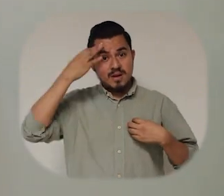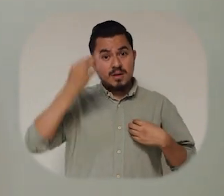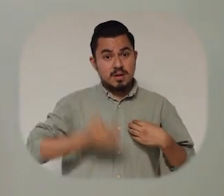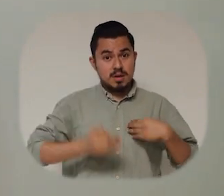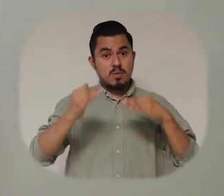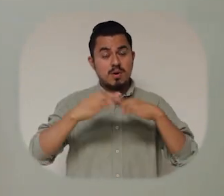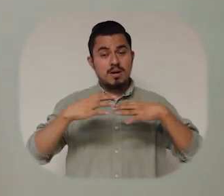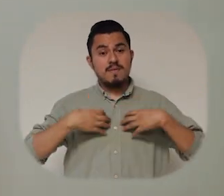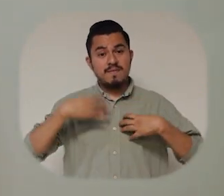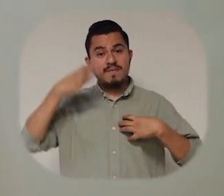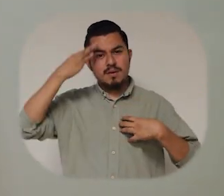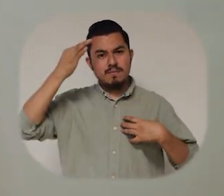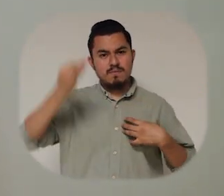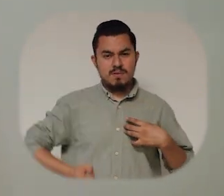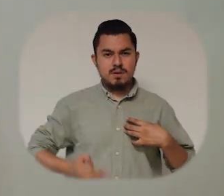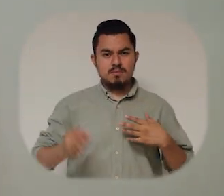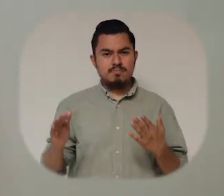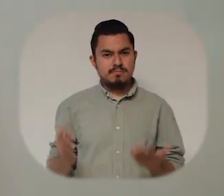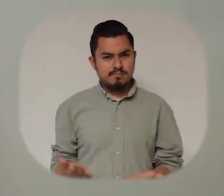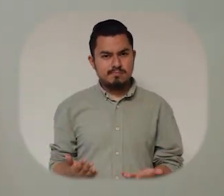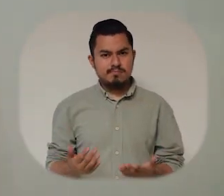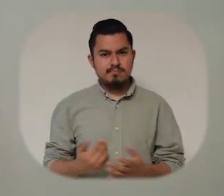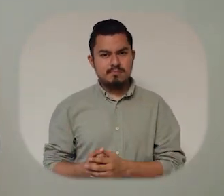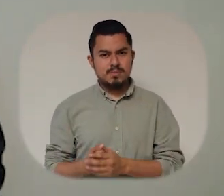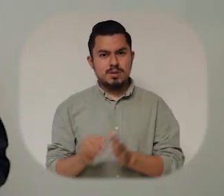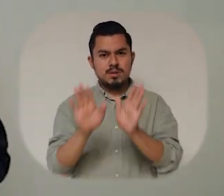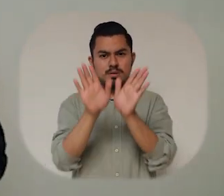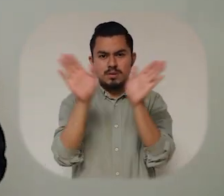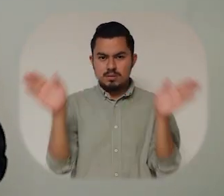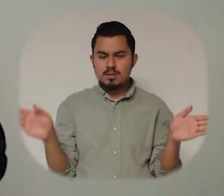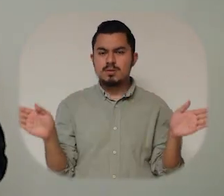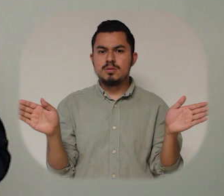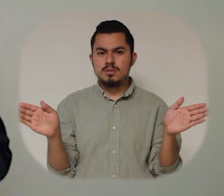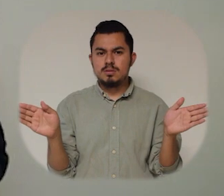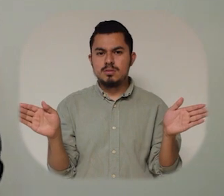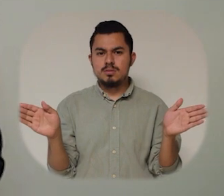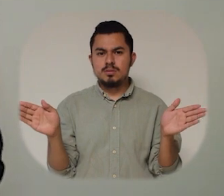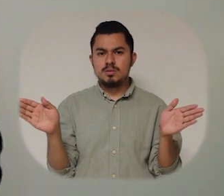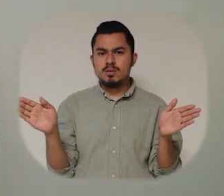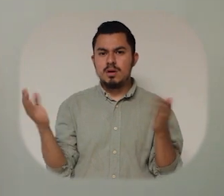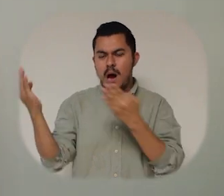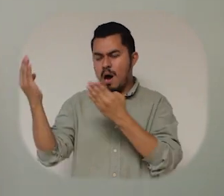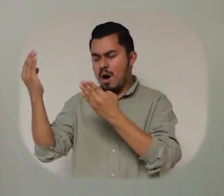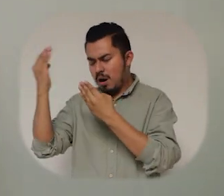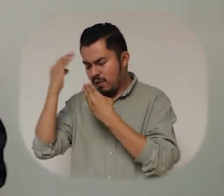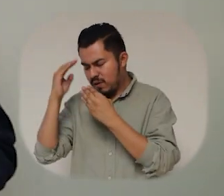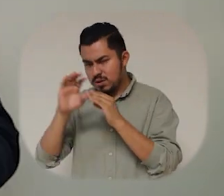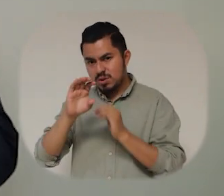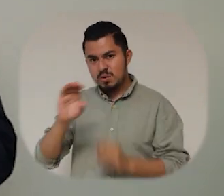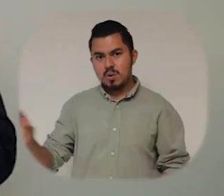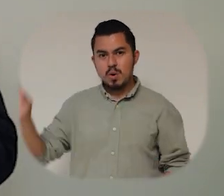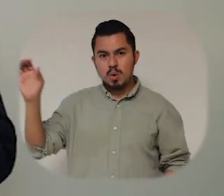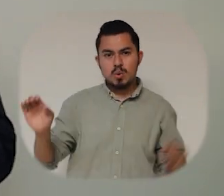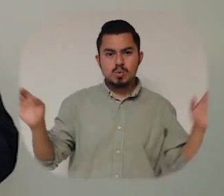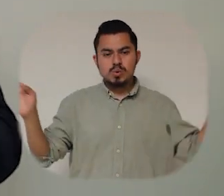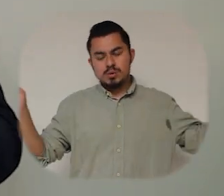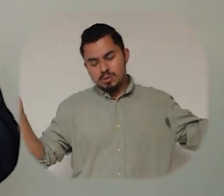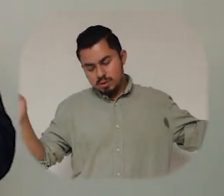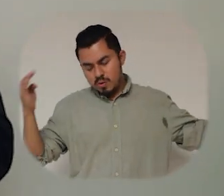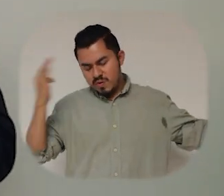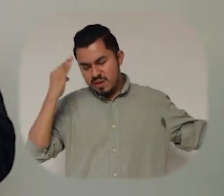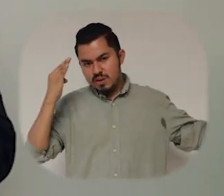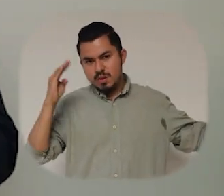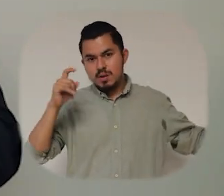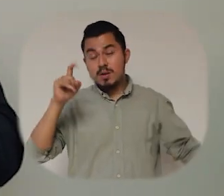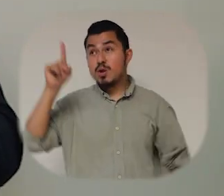vida de fe. Así que es que Jesús, Él obedeció hasta la muerte. El